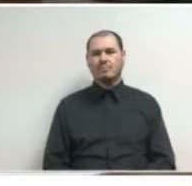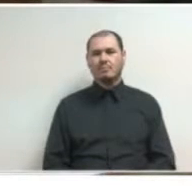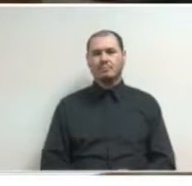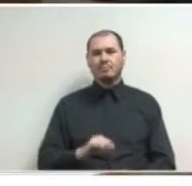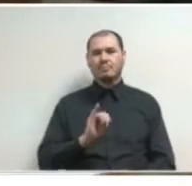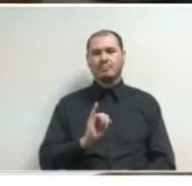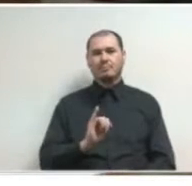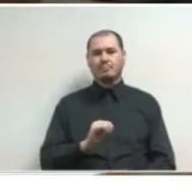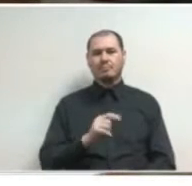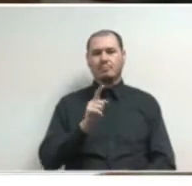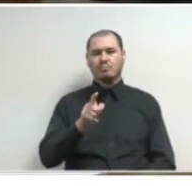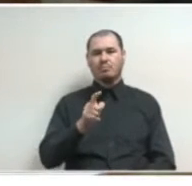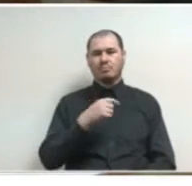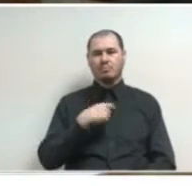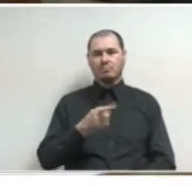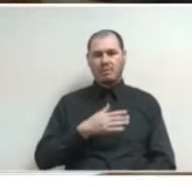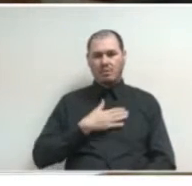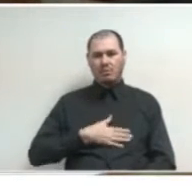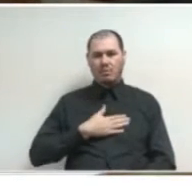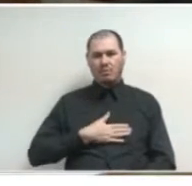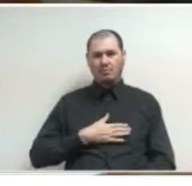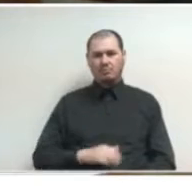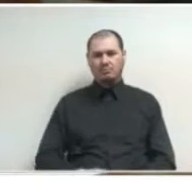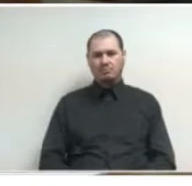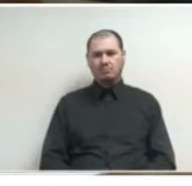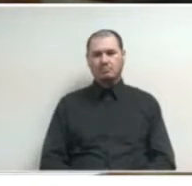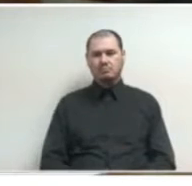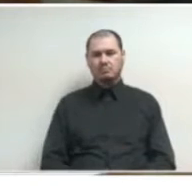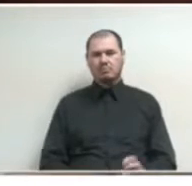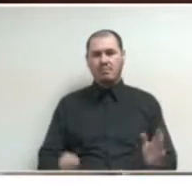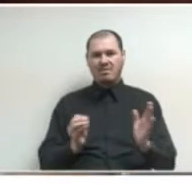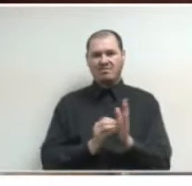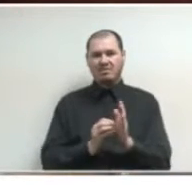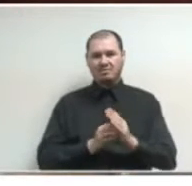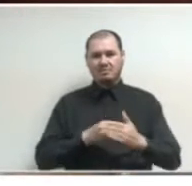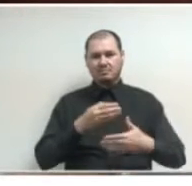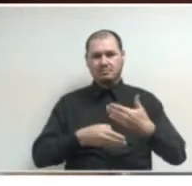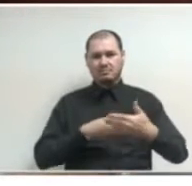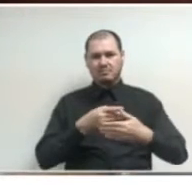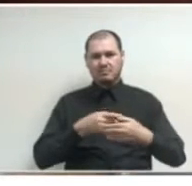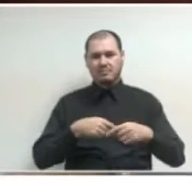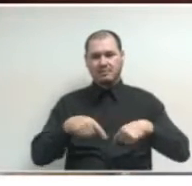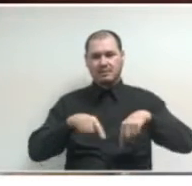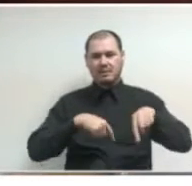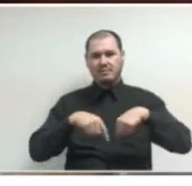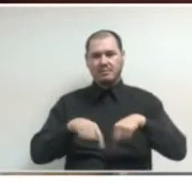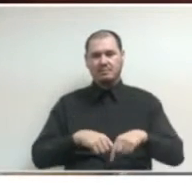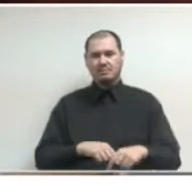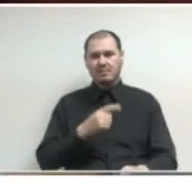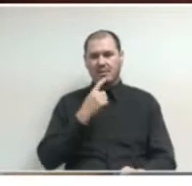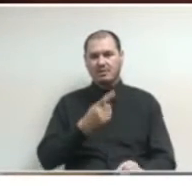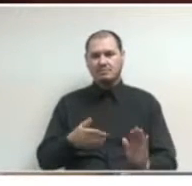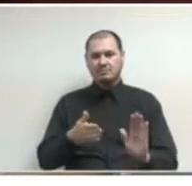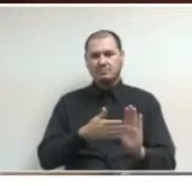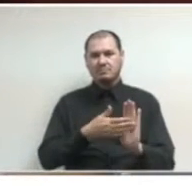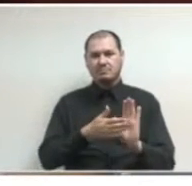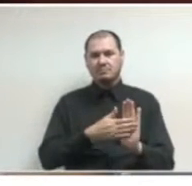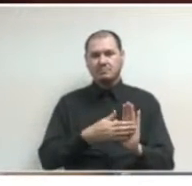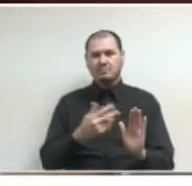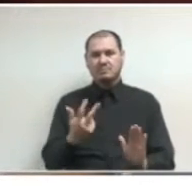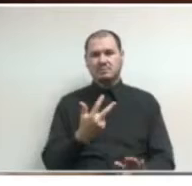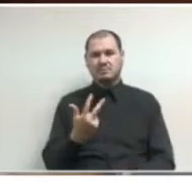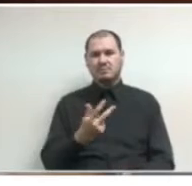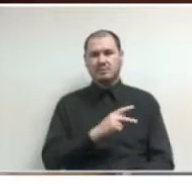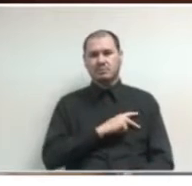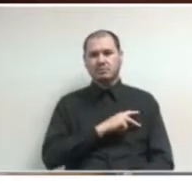presentar? Sí. ¿Usted estaría también de acuerdo ya con...? Me pandere, el doctor Nepa, según el dictamen, sobre las dictamen o sea,